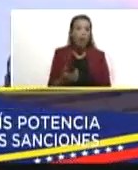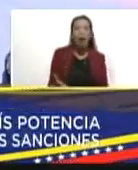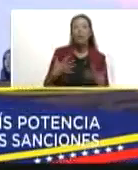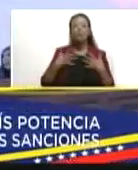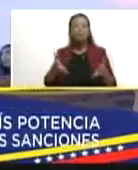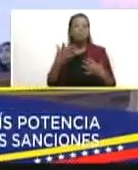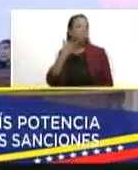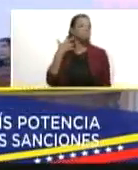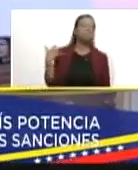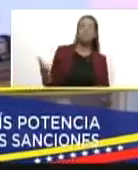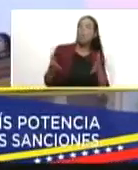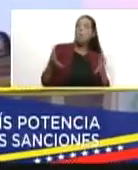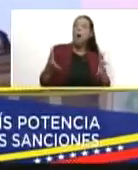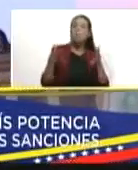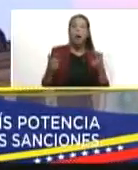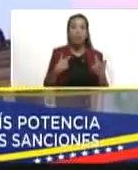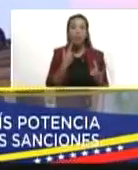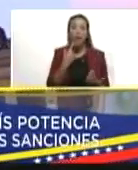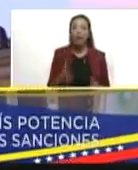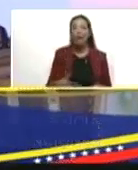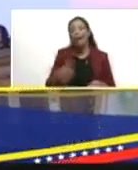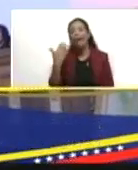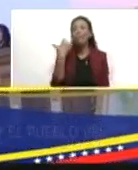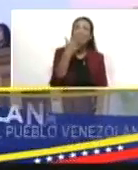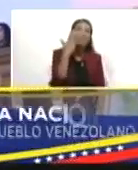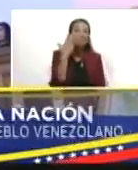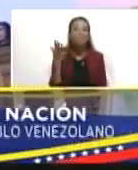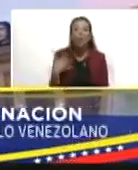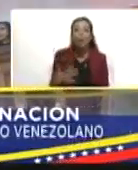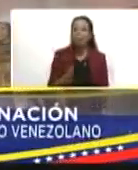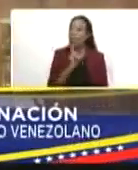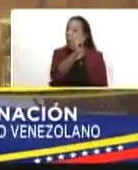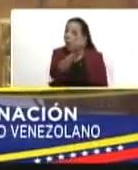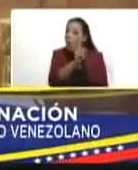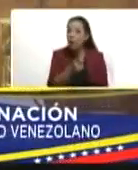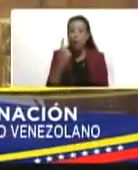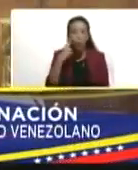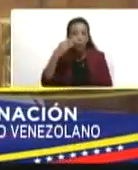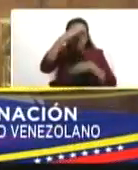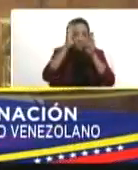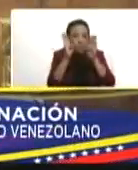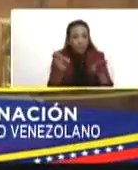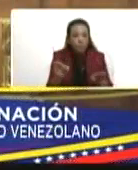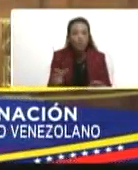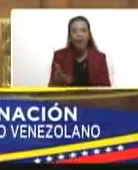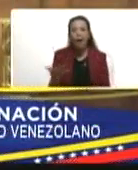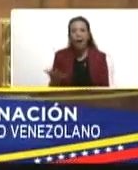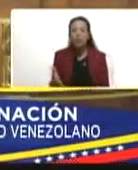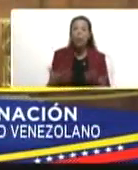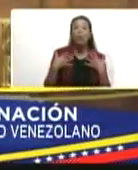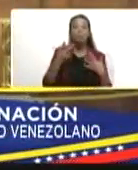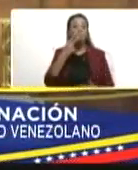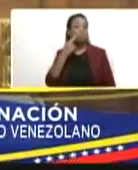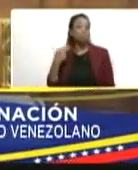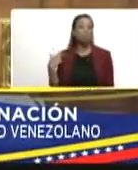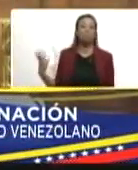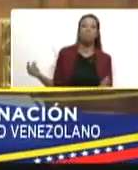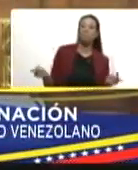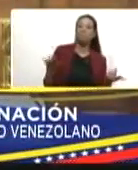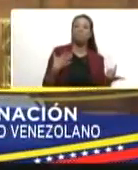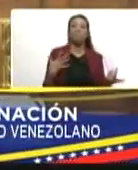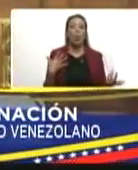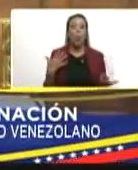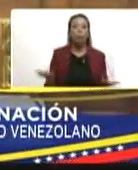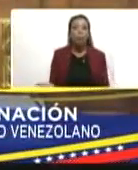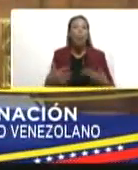cantar Victoria ni a dormirnos en Los laureles oído ni a subestimar los